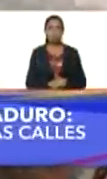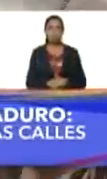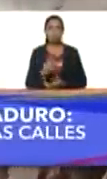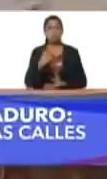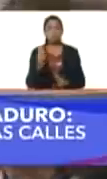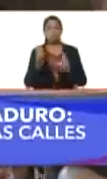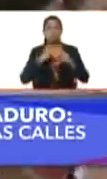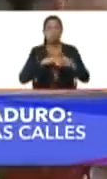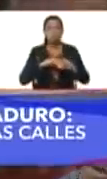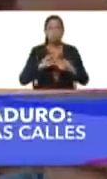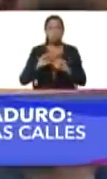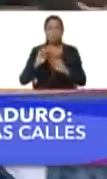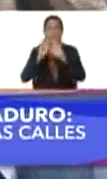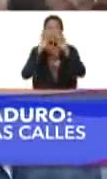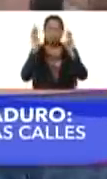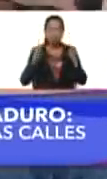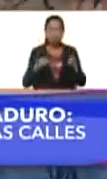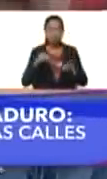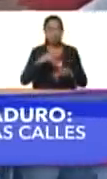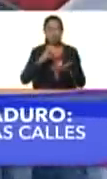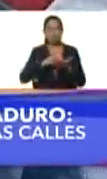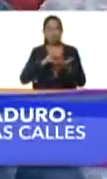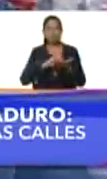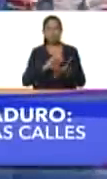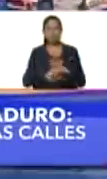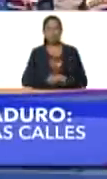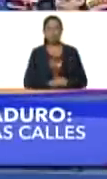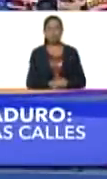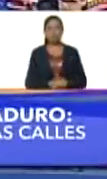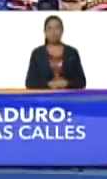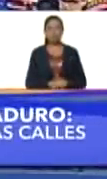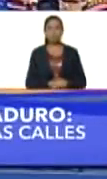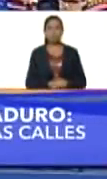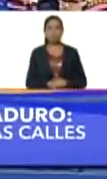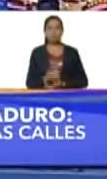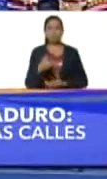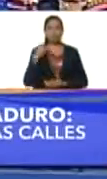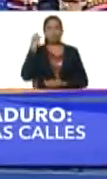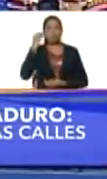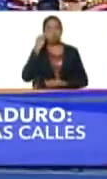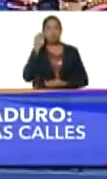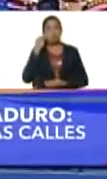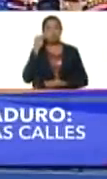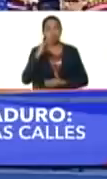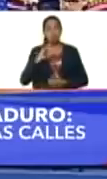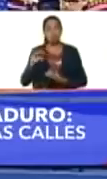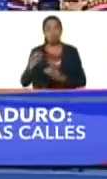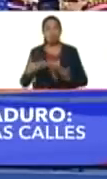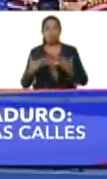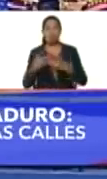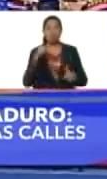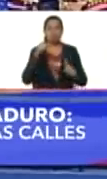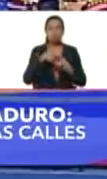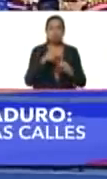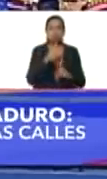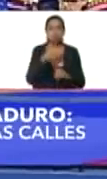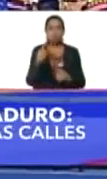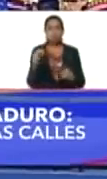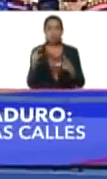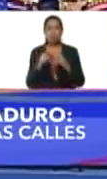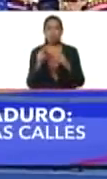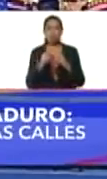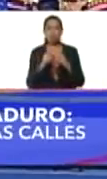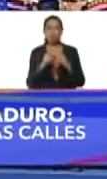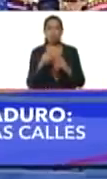Estoy de acuerdo con esta metodología mirandina. Creo que han dado en el clavo. Por eso cuando conocí